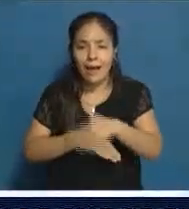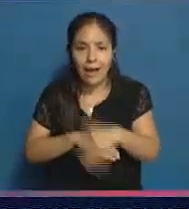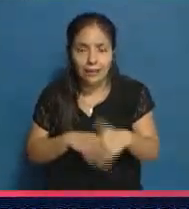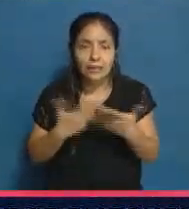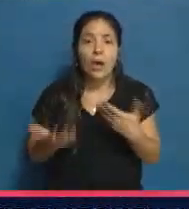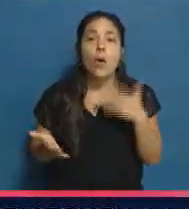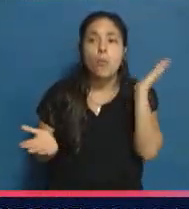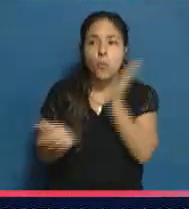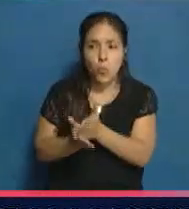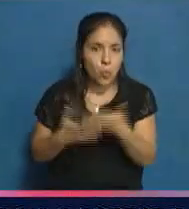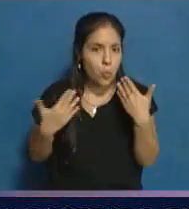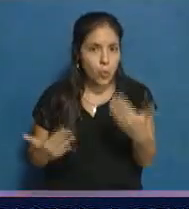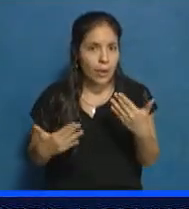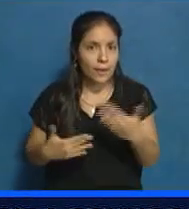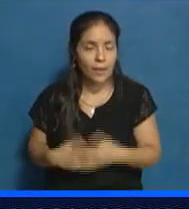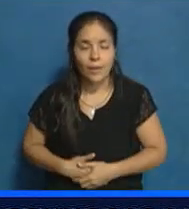ser multado.